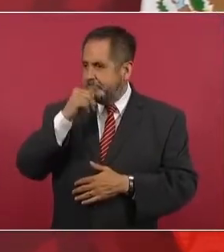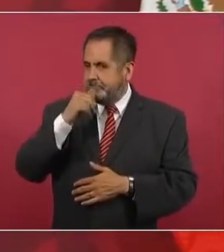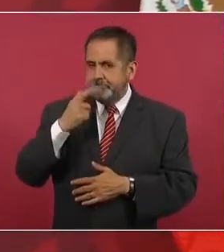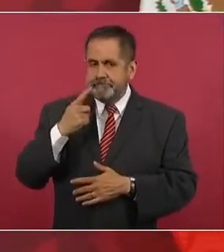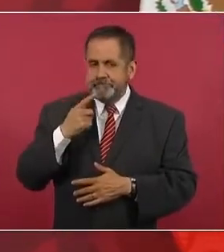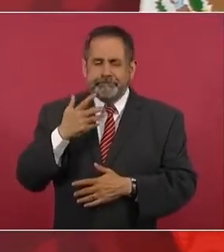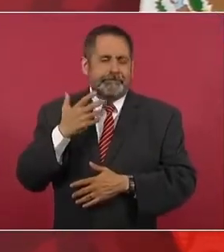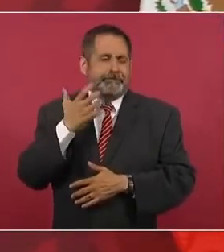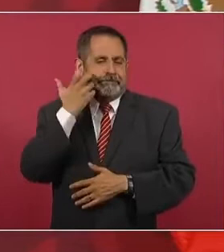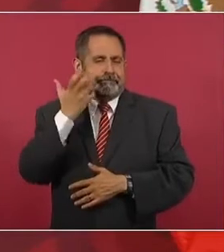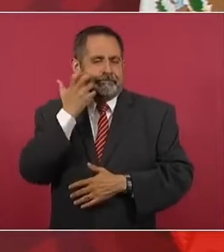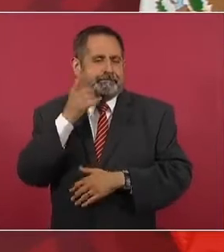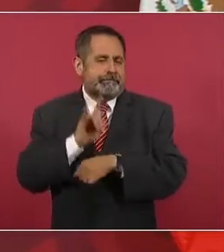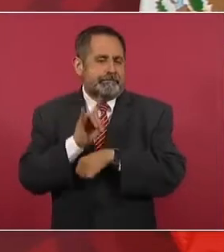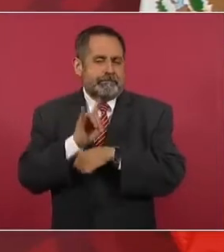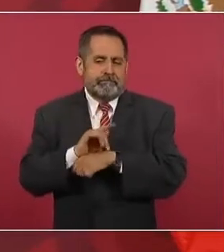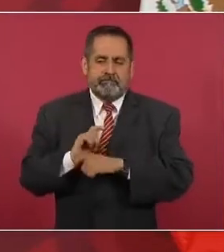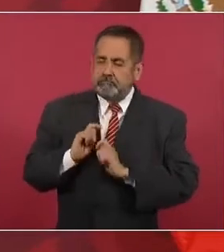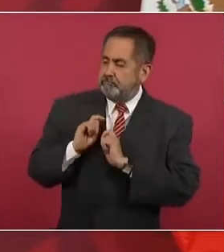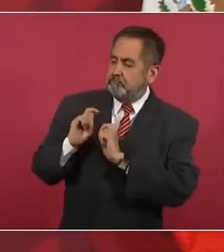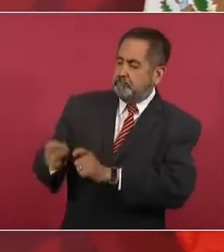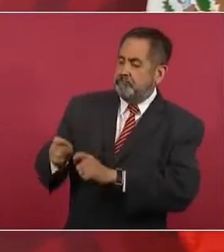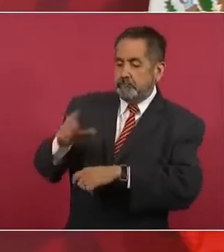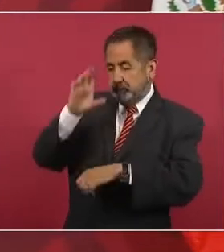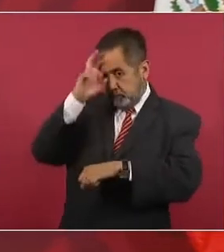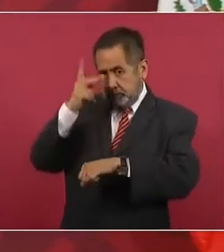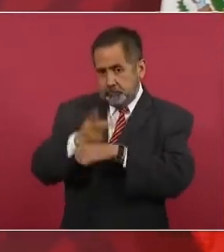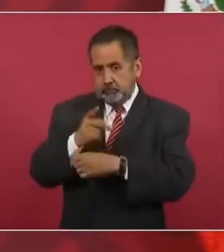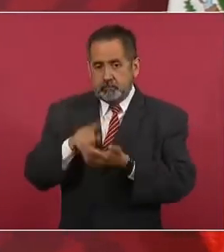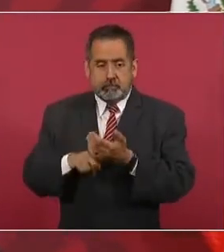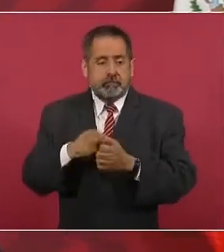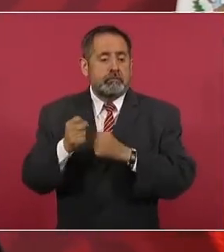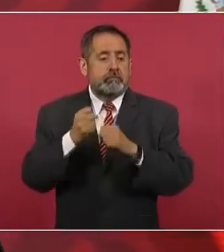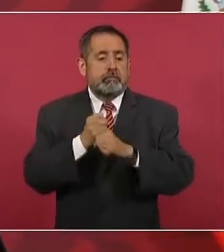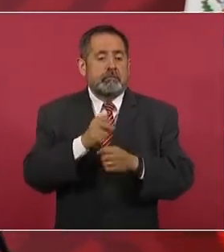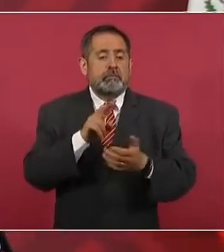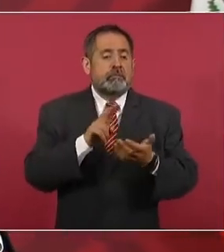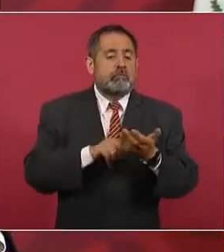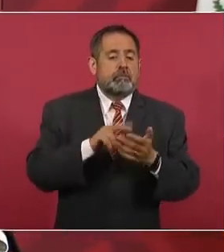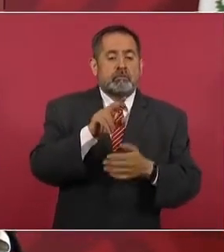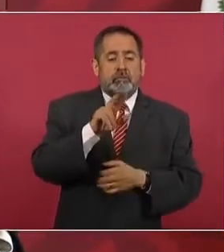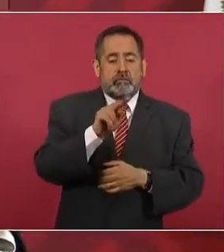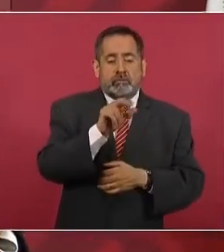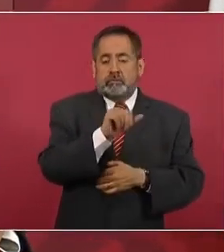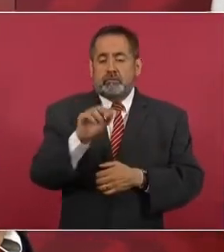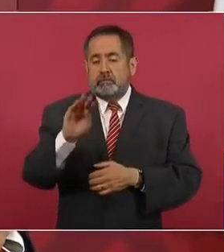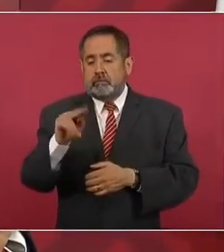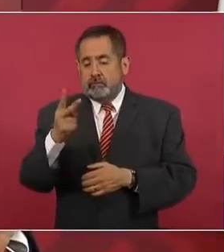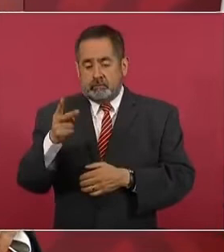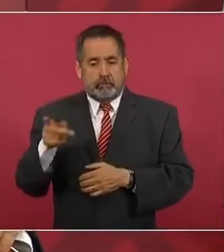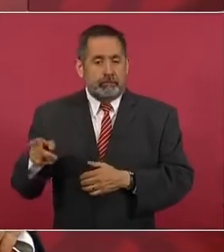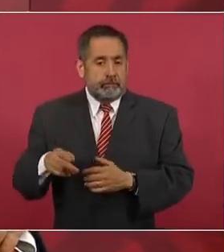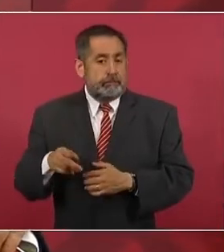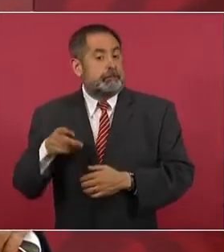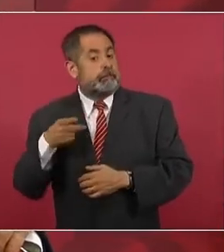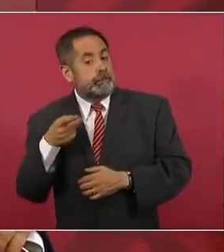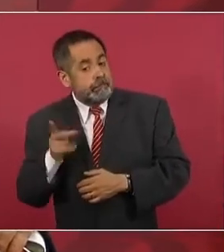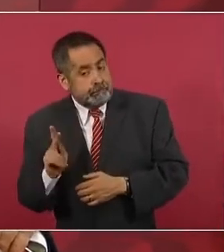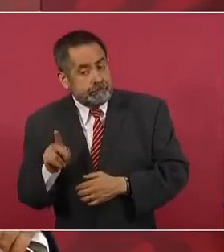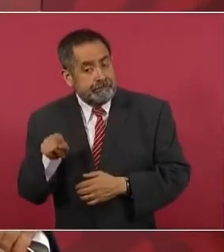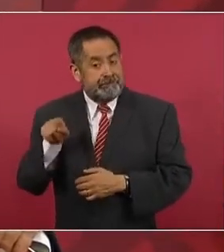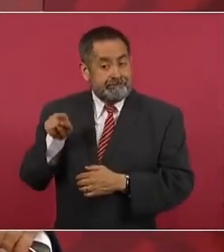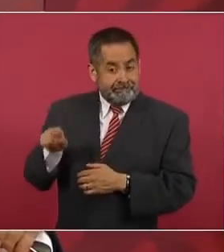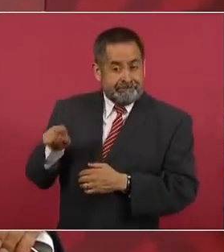entonces dejó a su compadre de 80 a 84, pero su compadre